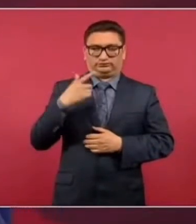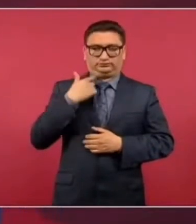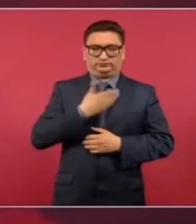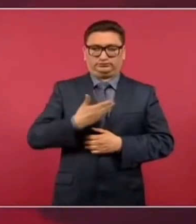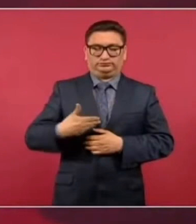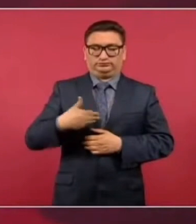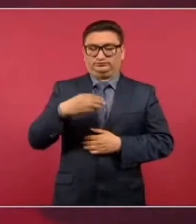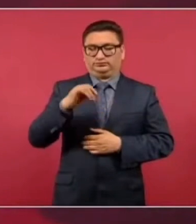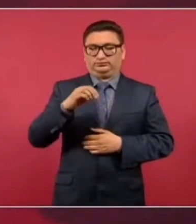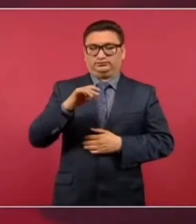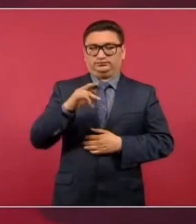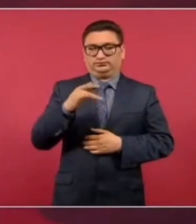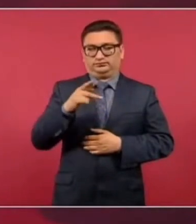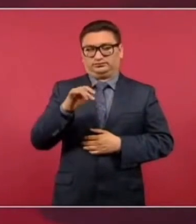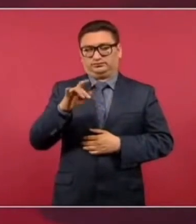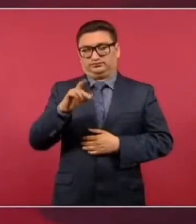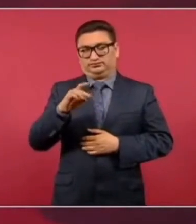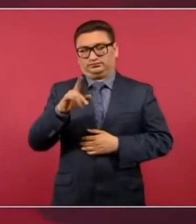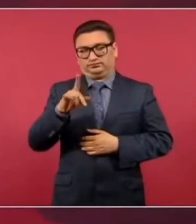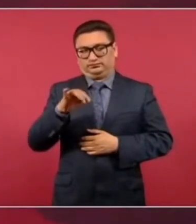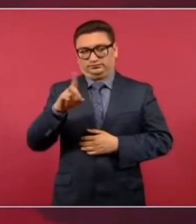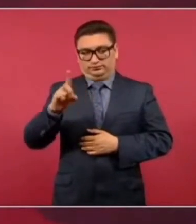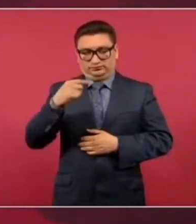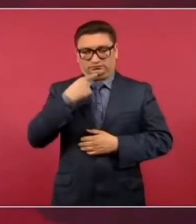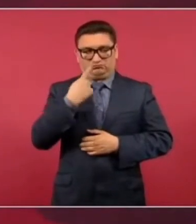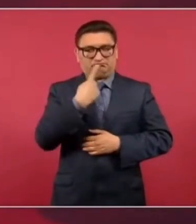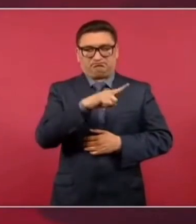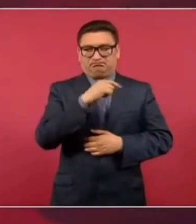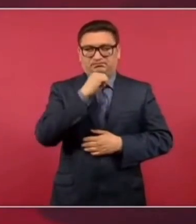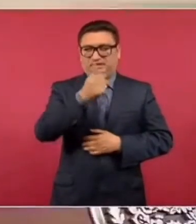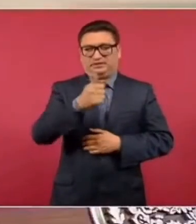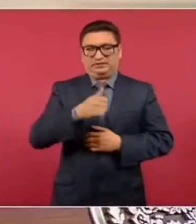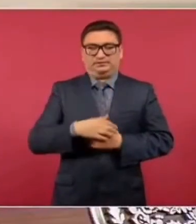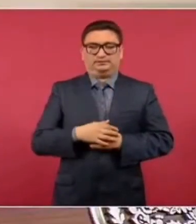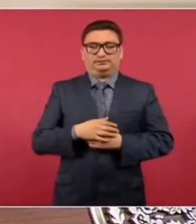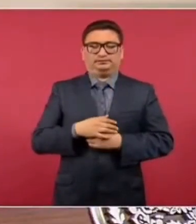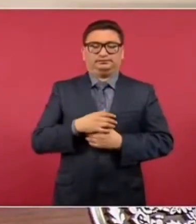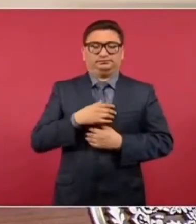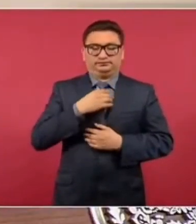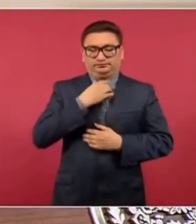expresidente Miguel de la Madrid no presentó la denuncia.